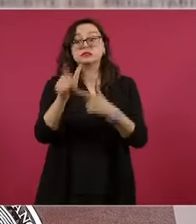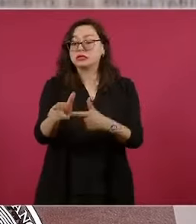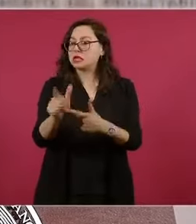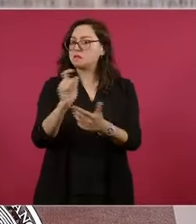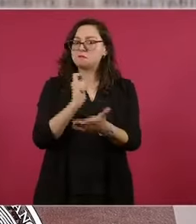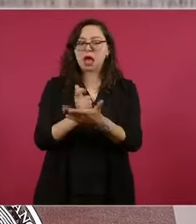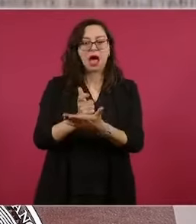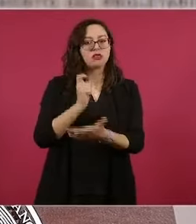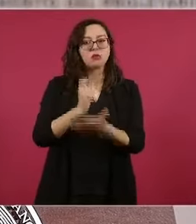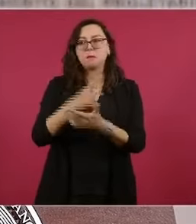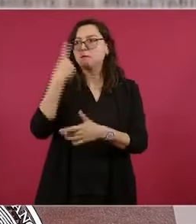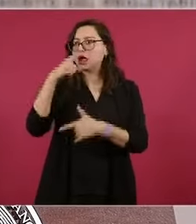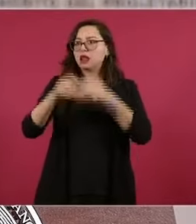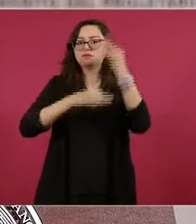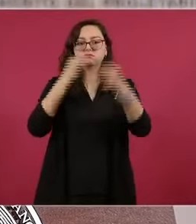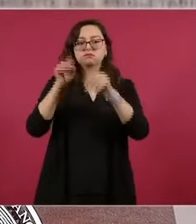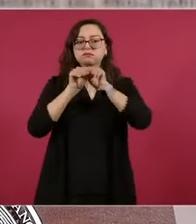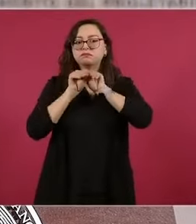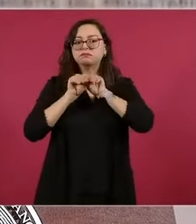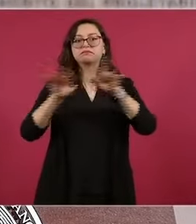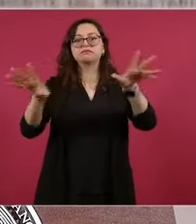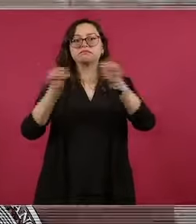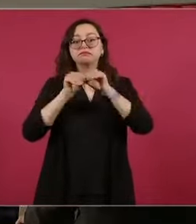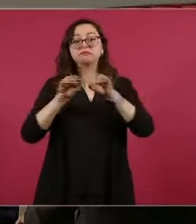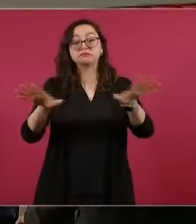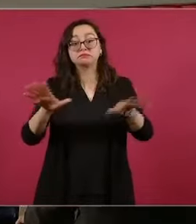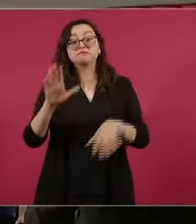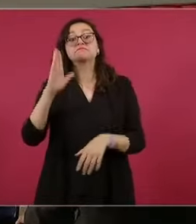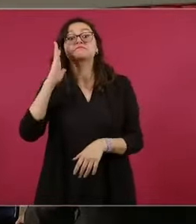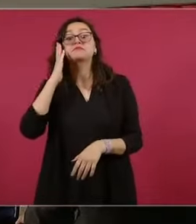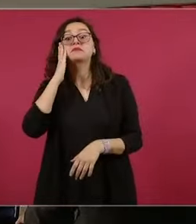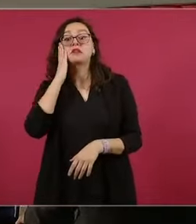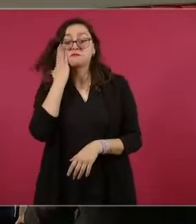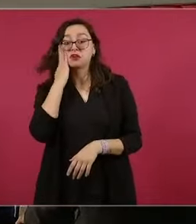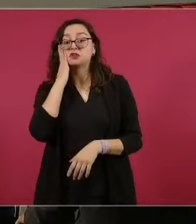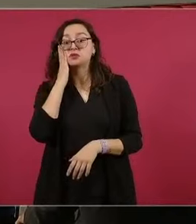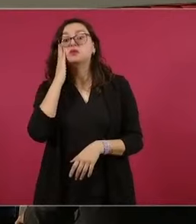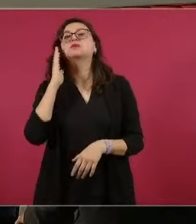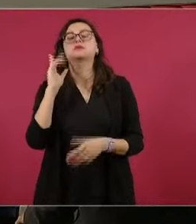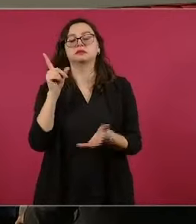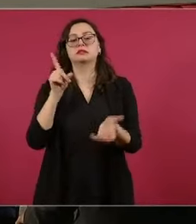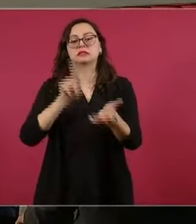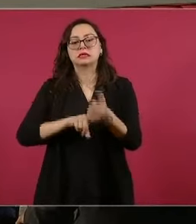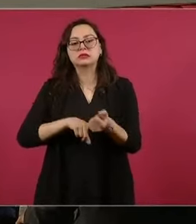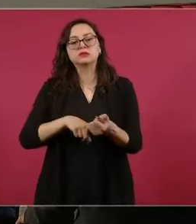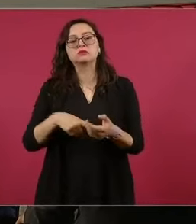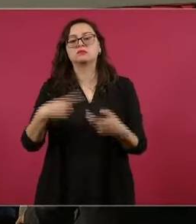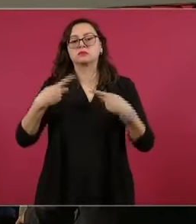Facebook. Y vamos a ver cómo actores políticos